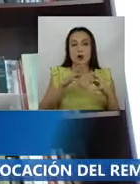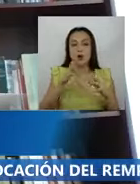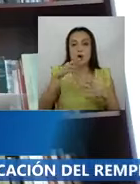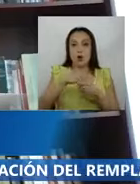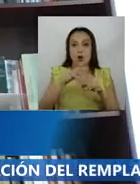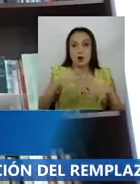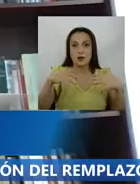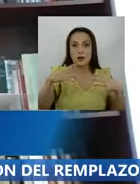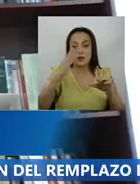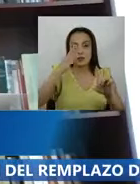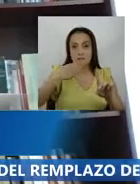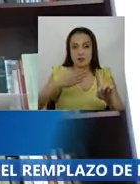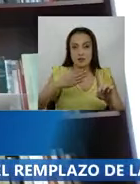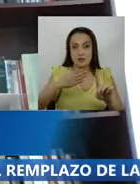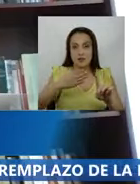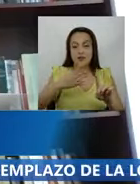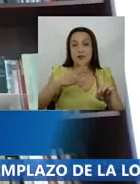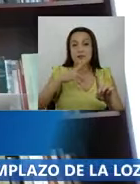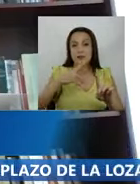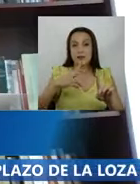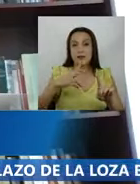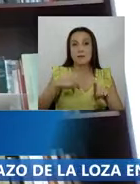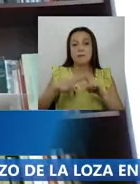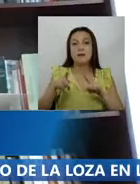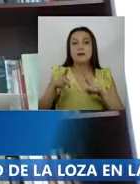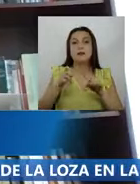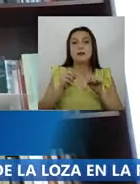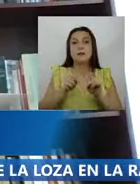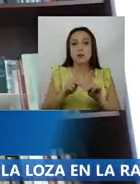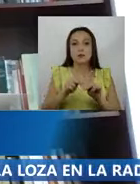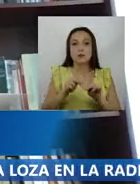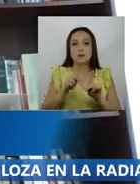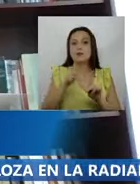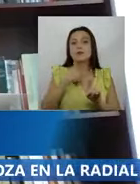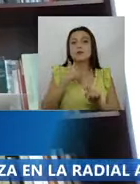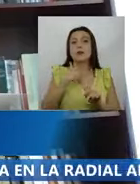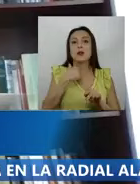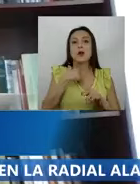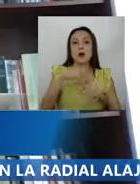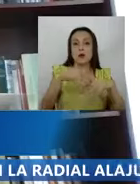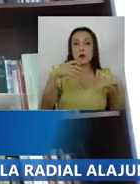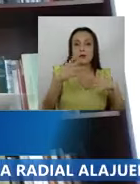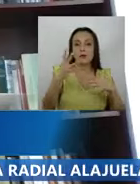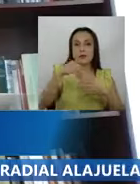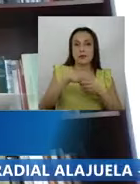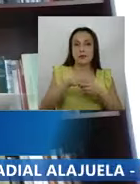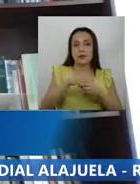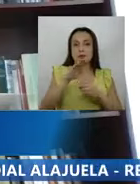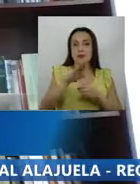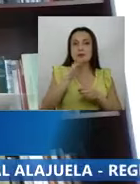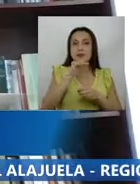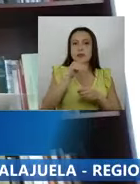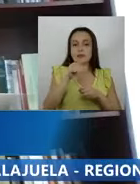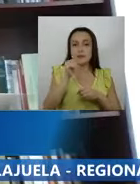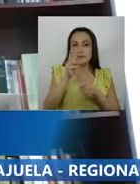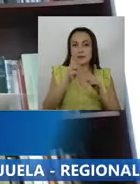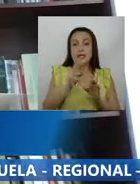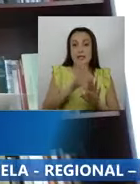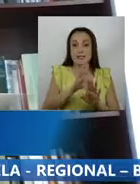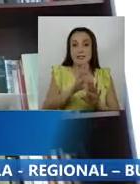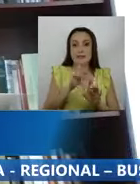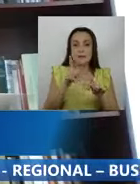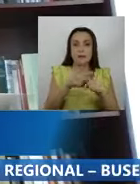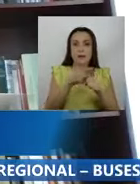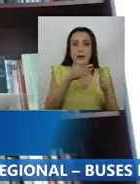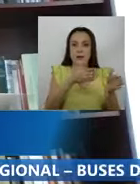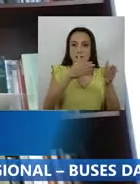forma directa, lo cual es cierto, pero en esta oportunidad no hemos acudido ante la Corte Interamericana, sino ante la Comisión Interamericana, que es esta primera fase, que es